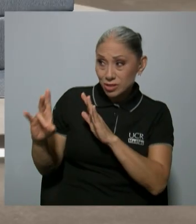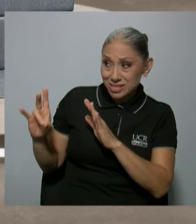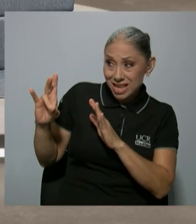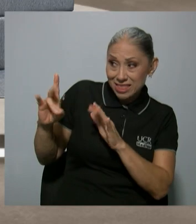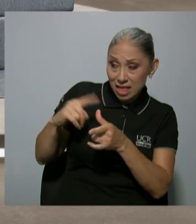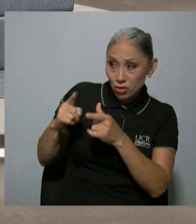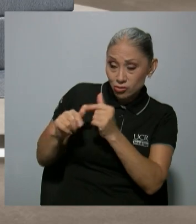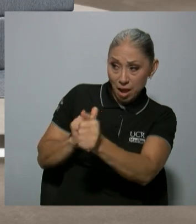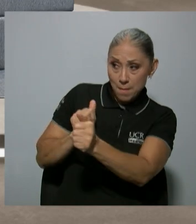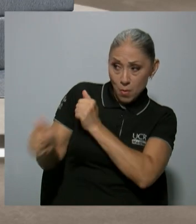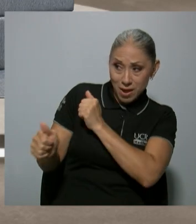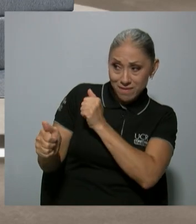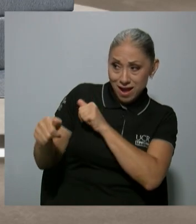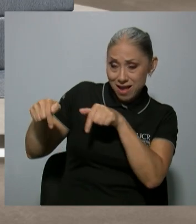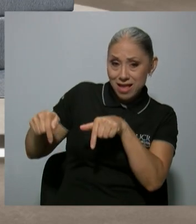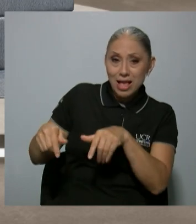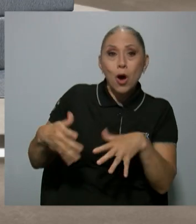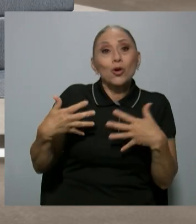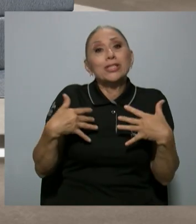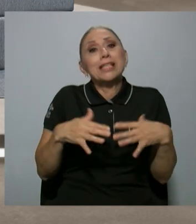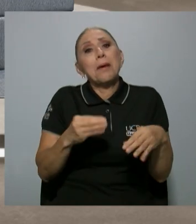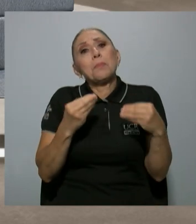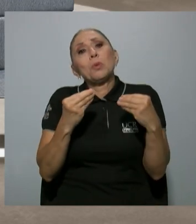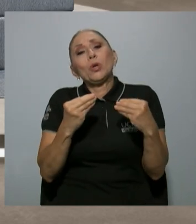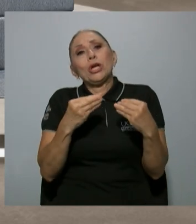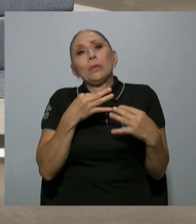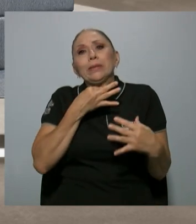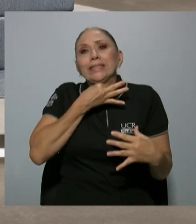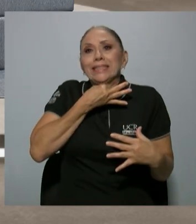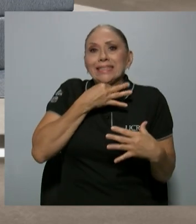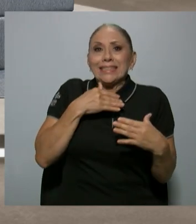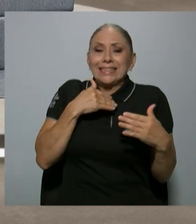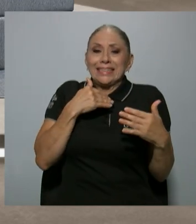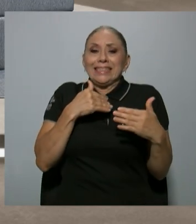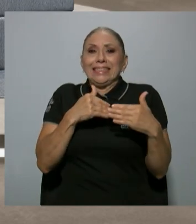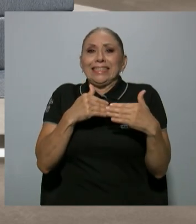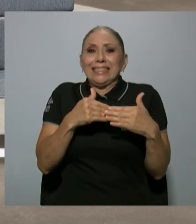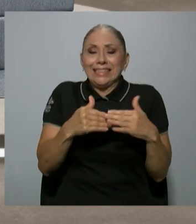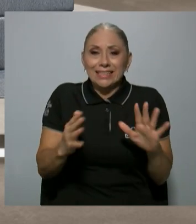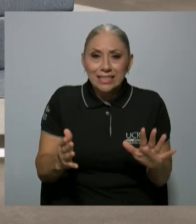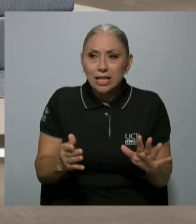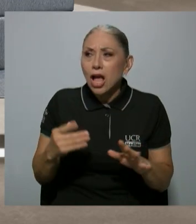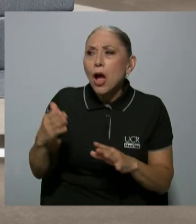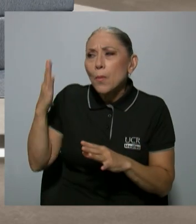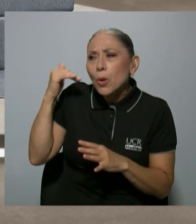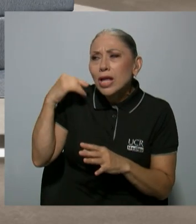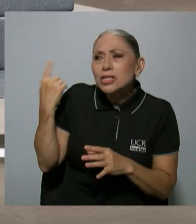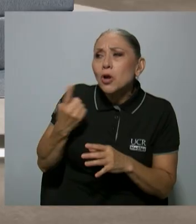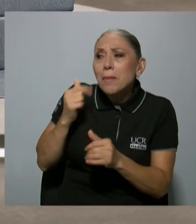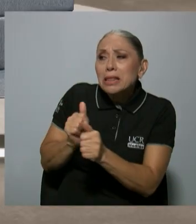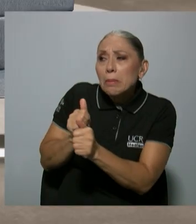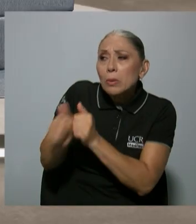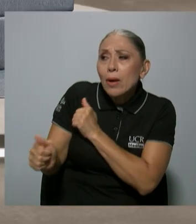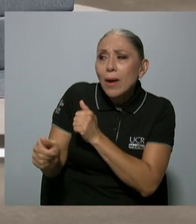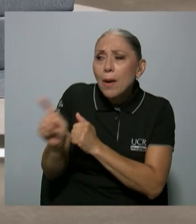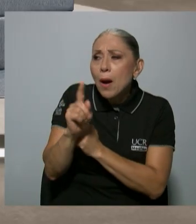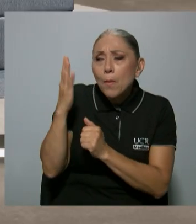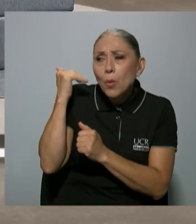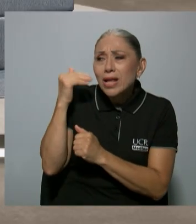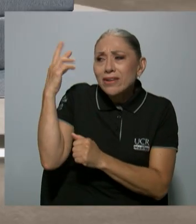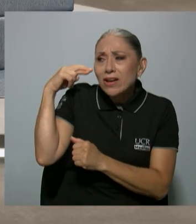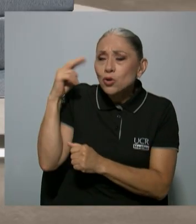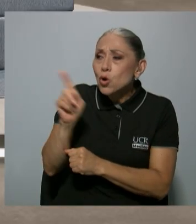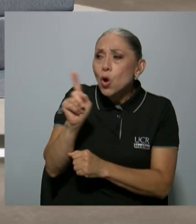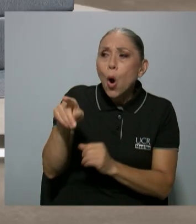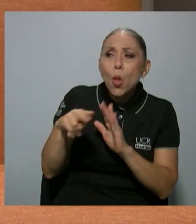estuviera en la Universidad de Costa Rica. Dejando ahí los pelos en el alambre. ¿Y por qué solo aprueba y no es un 8 o no es un 9? Porque creo que no